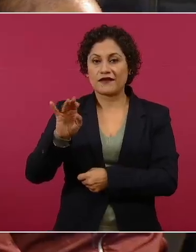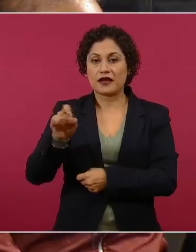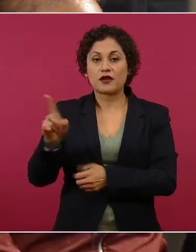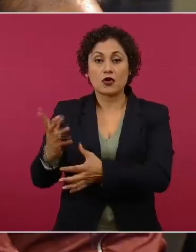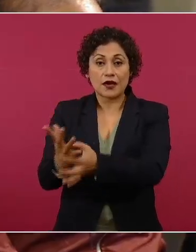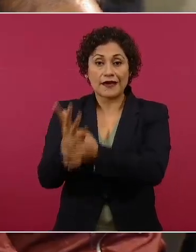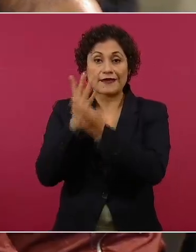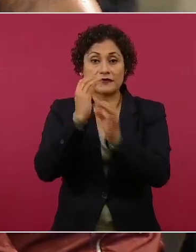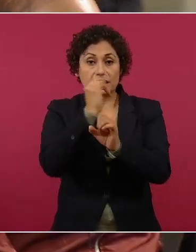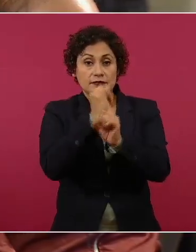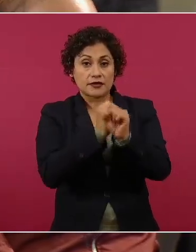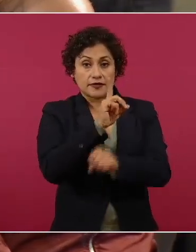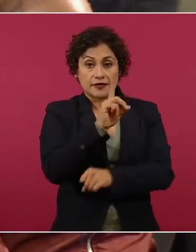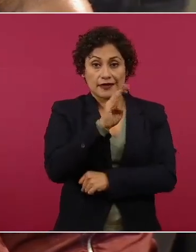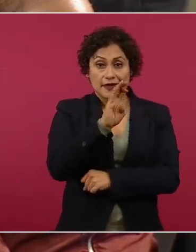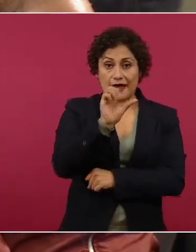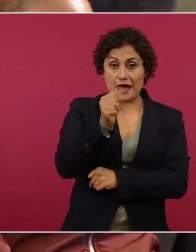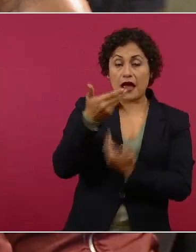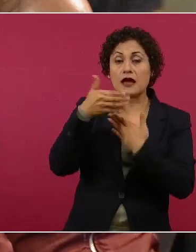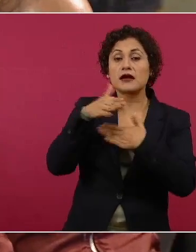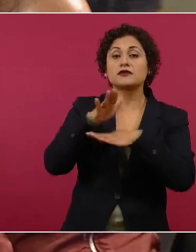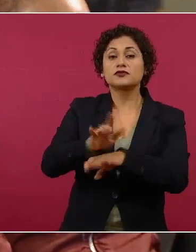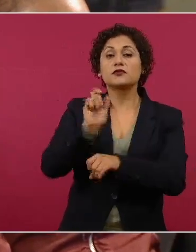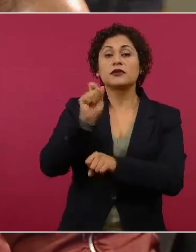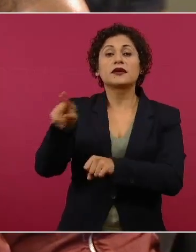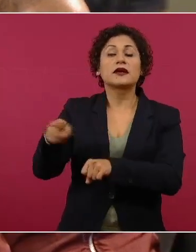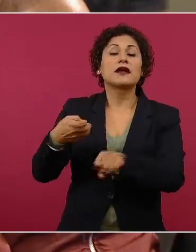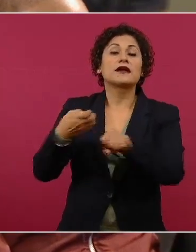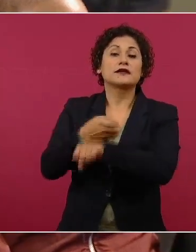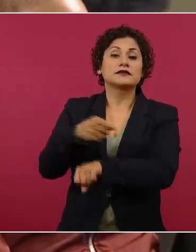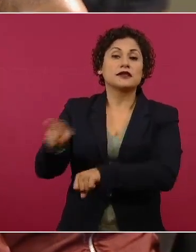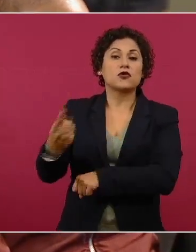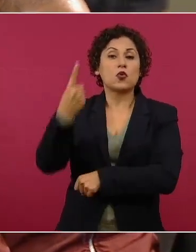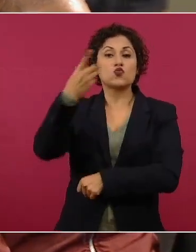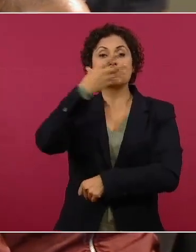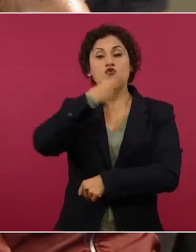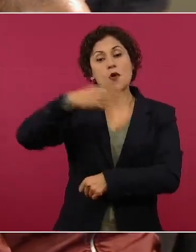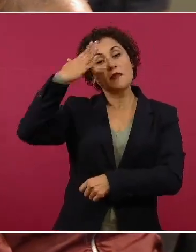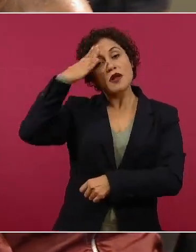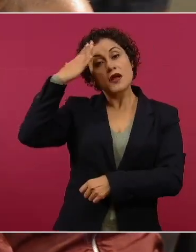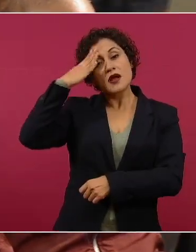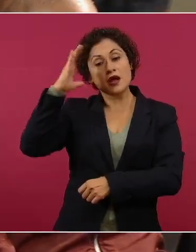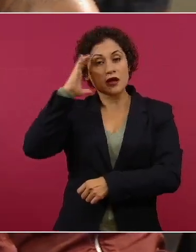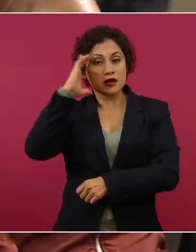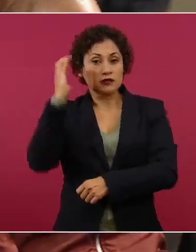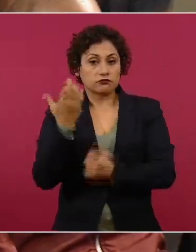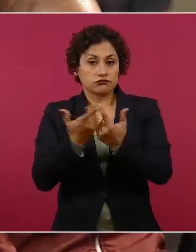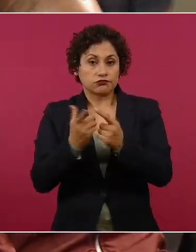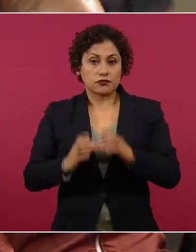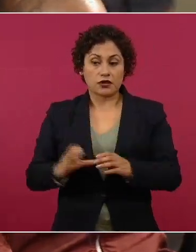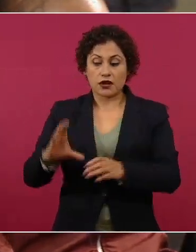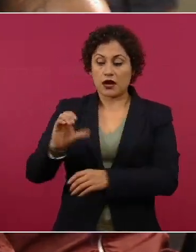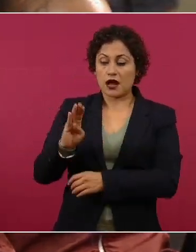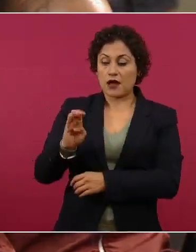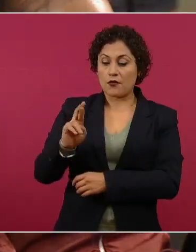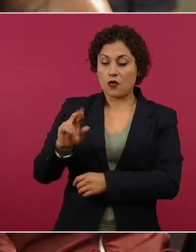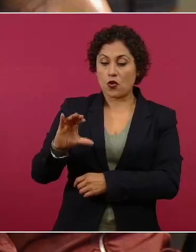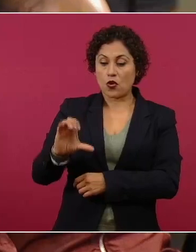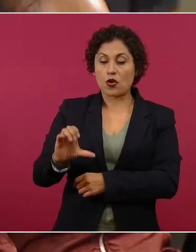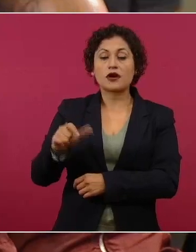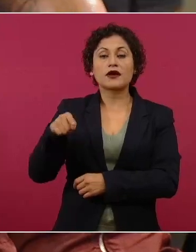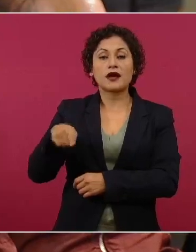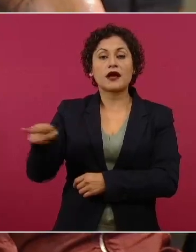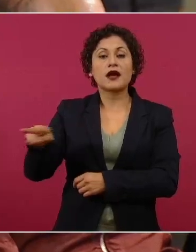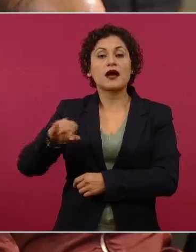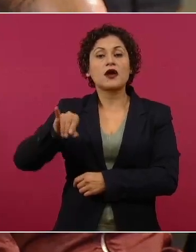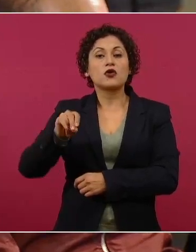DEA sobre la protección en esa entidad del líder de un cártel en Caborca, José Gil Caro Quintero, tras